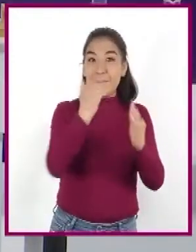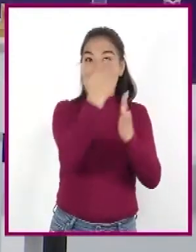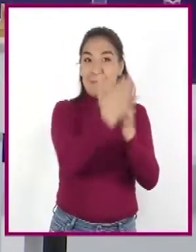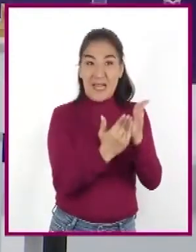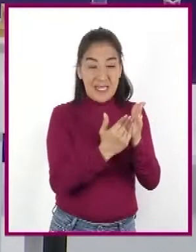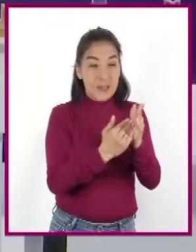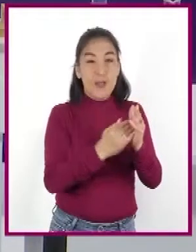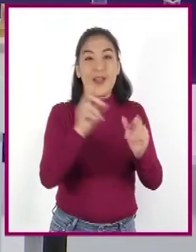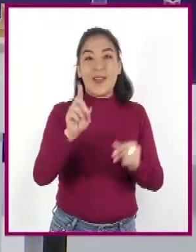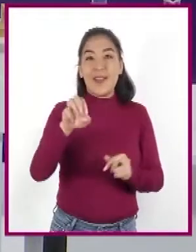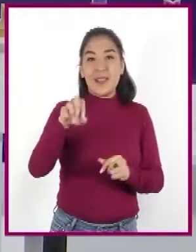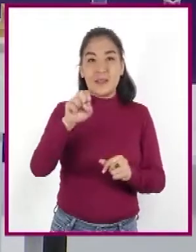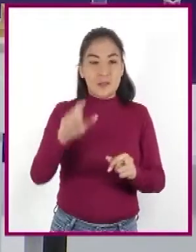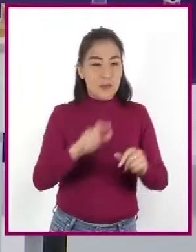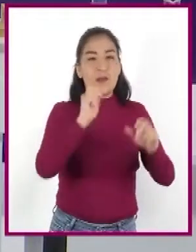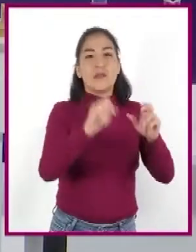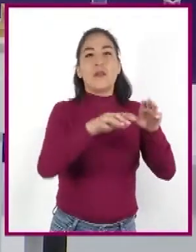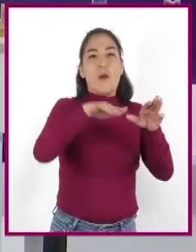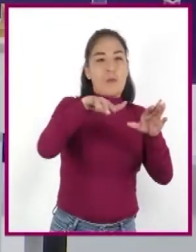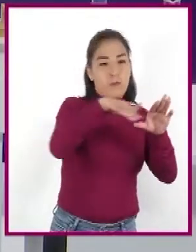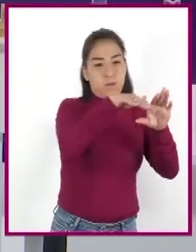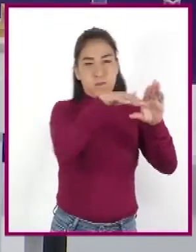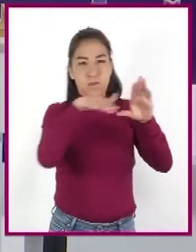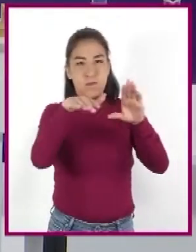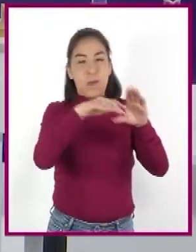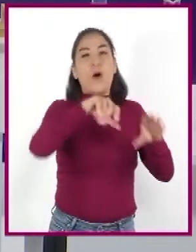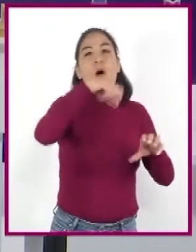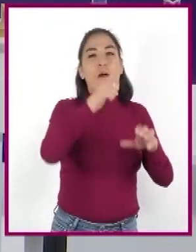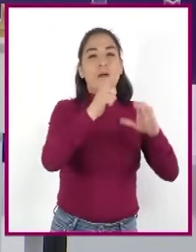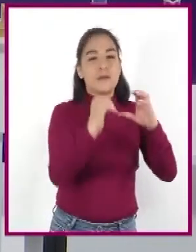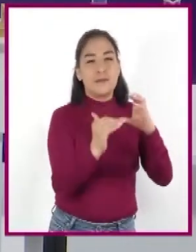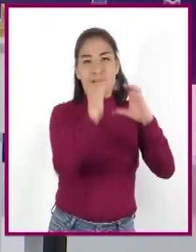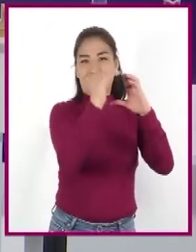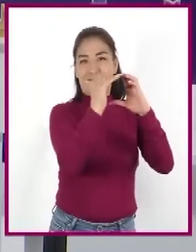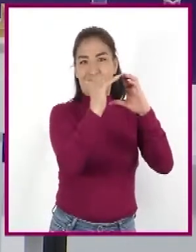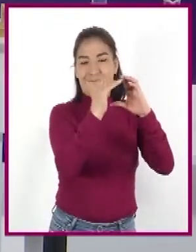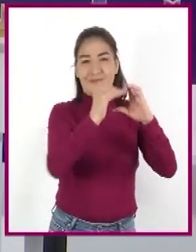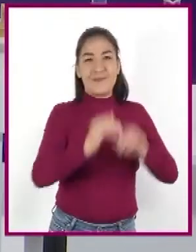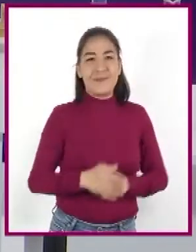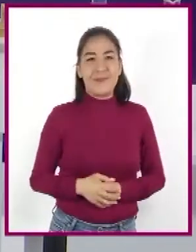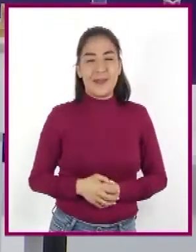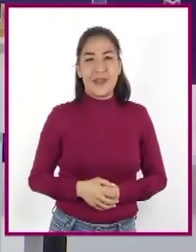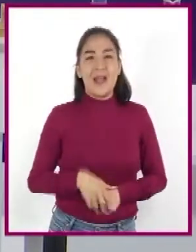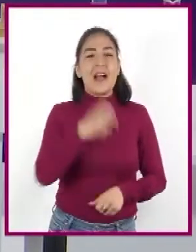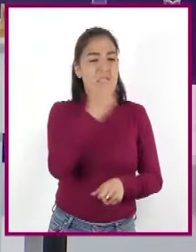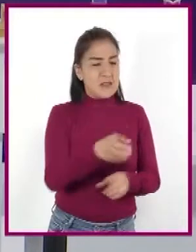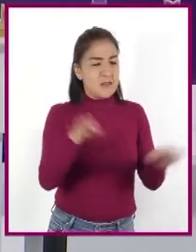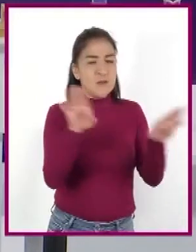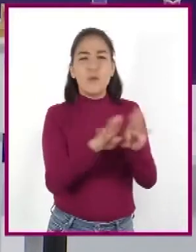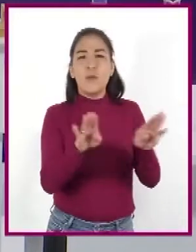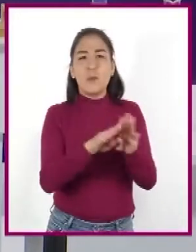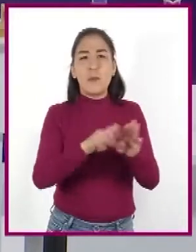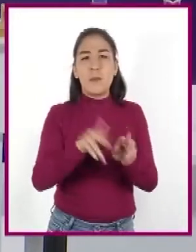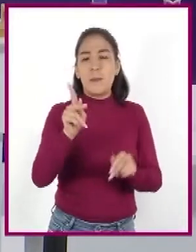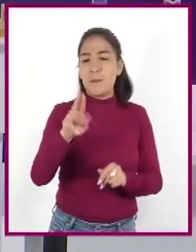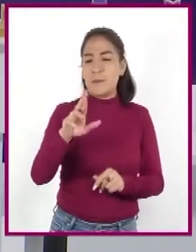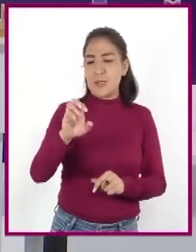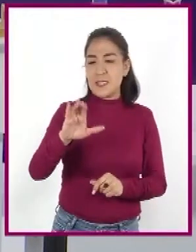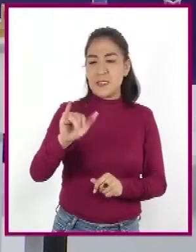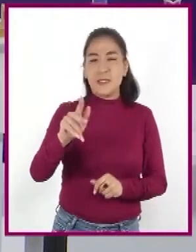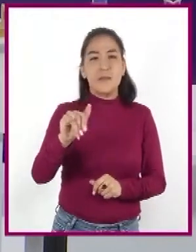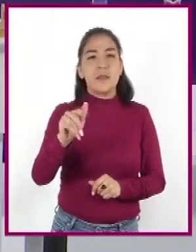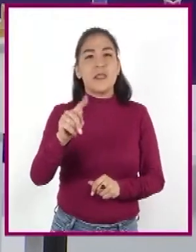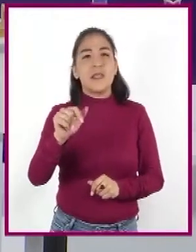si tiene una densidad similar, se queda en suspensión. El efecto de la precipitación es muy útil en